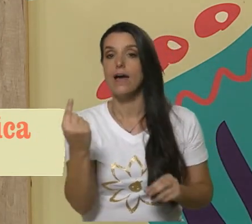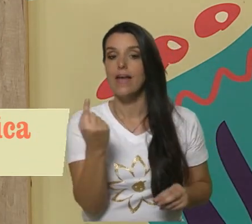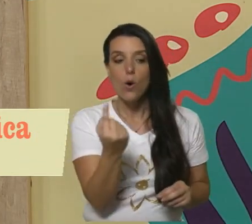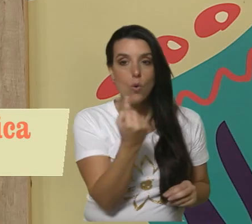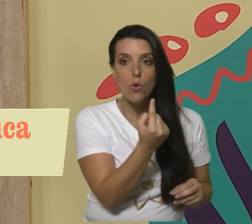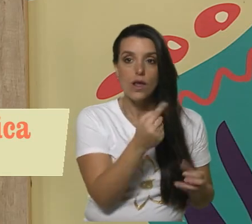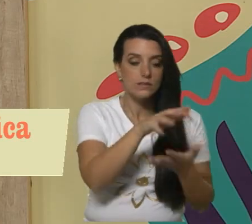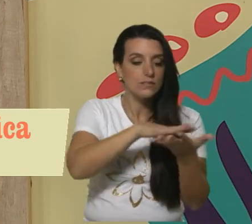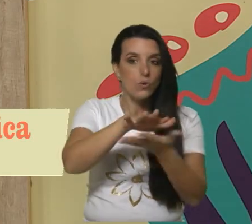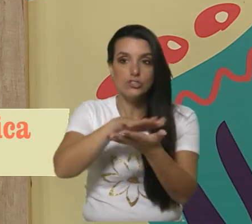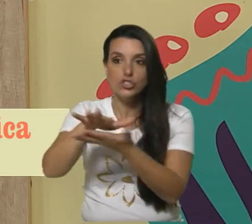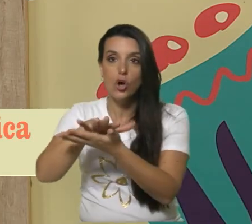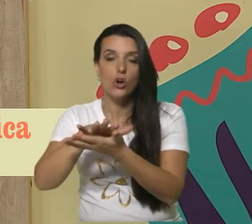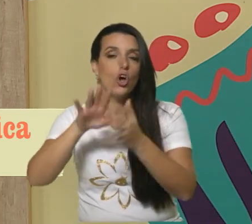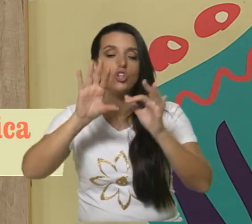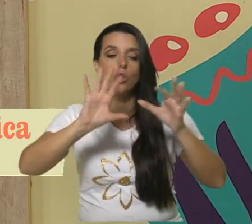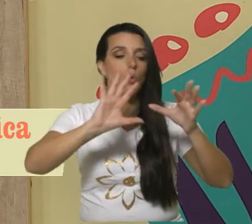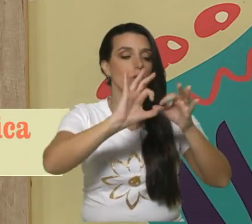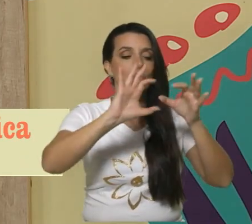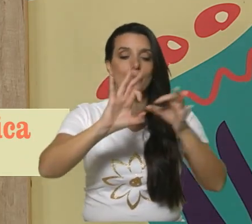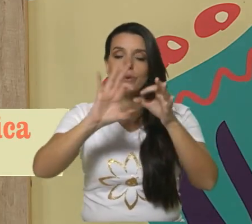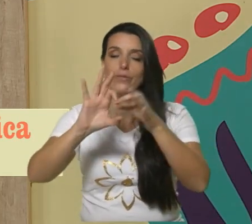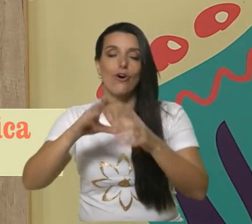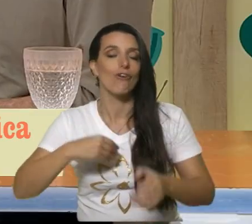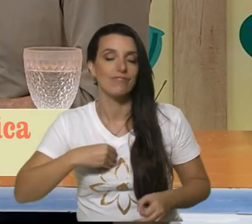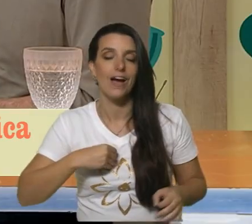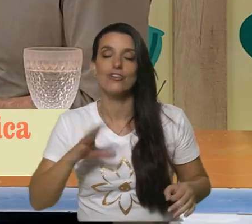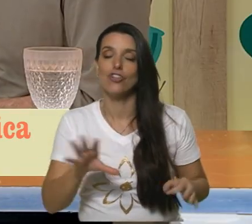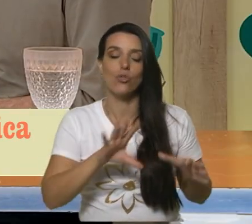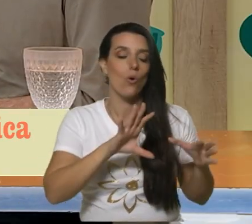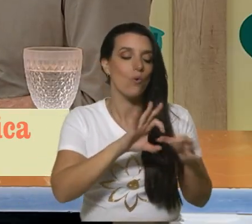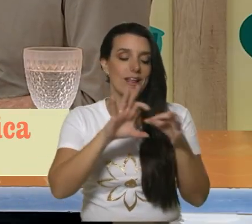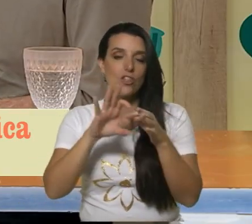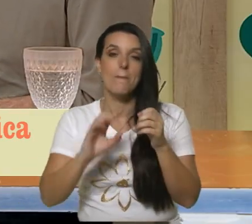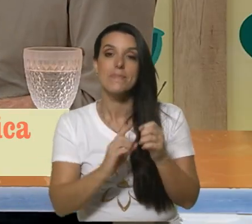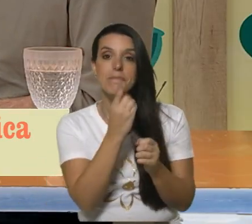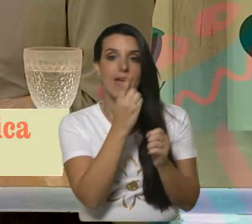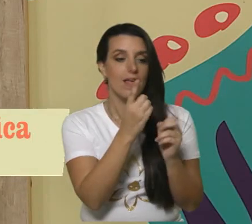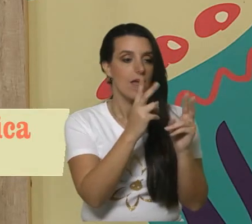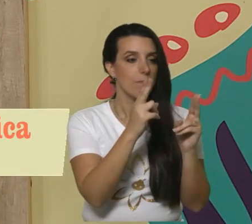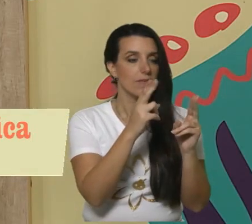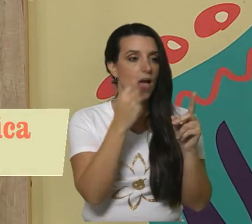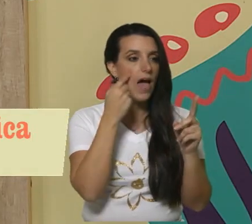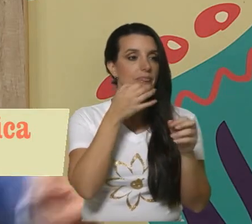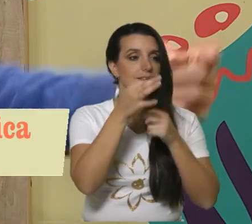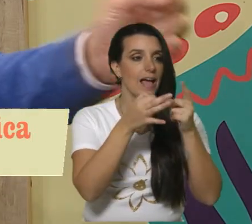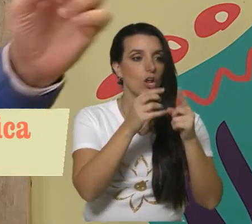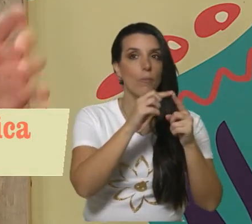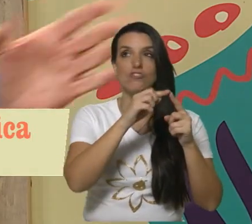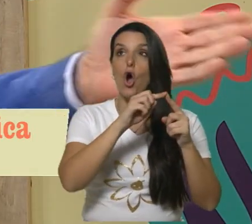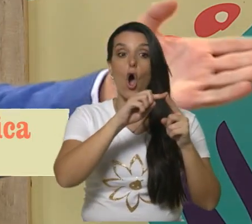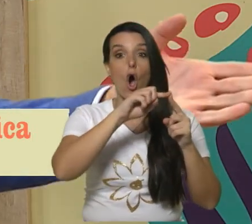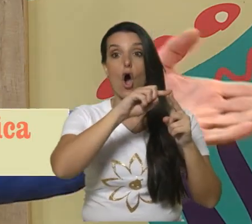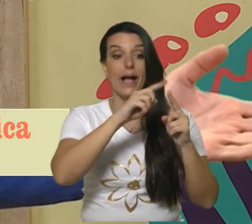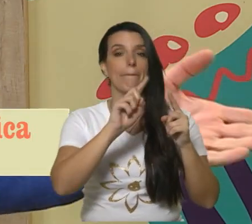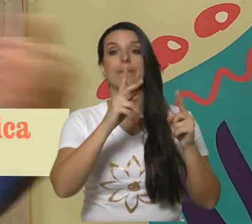esos de esas situaciones todo engancha créeme que todo engancha el primer capítulo se abren puntas que de repente lo enganchas en el quinto en el sexto